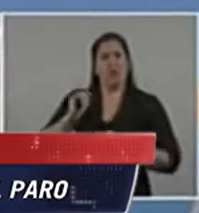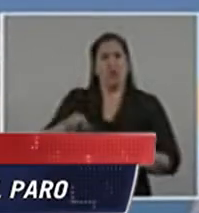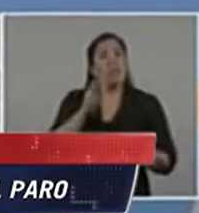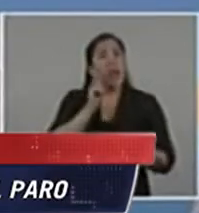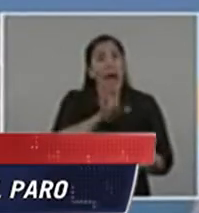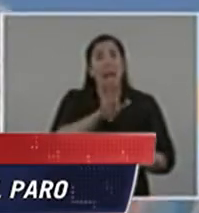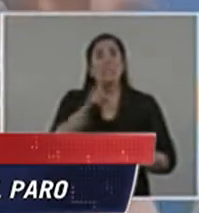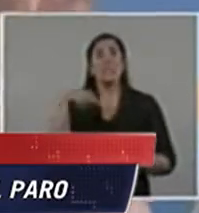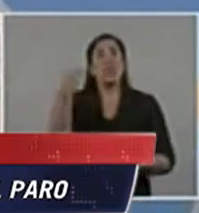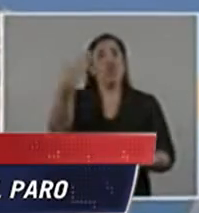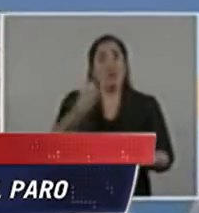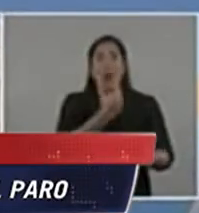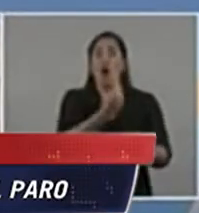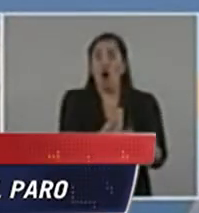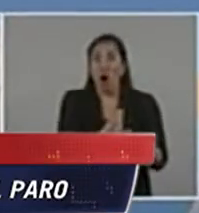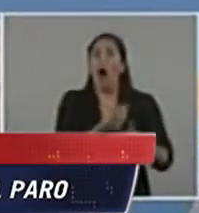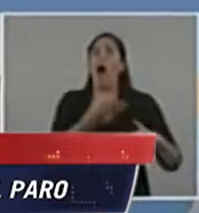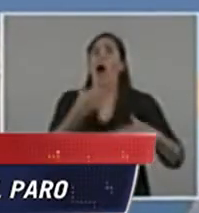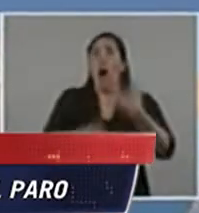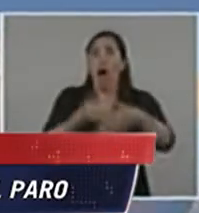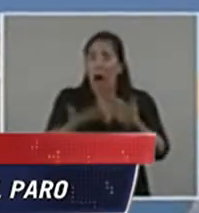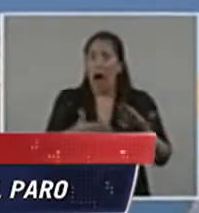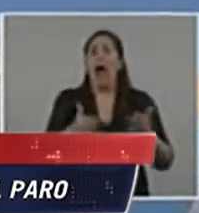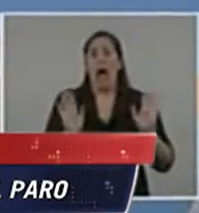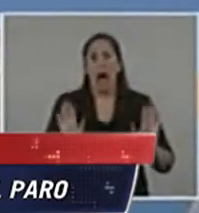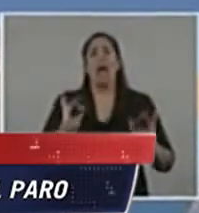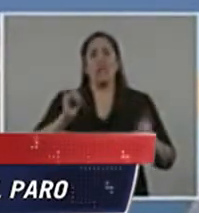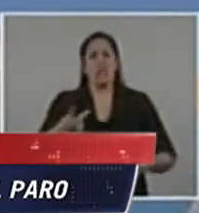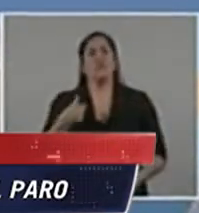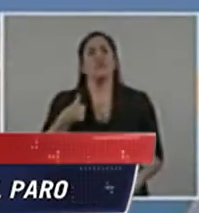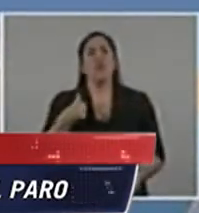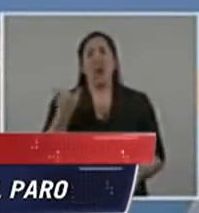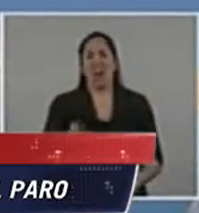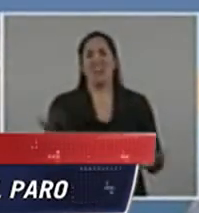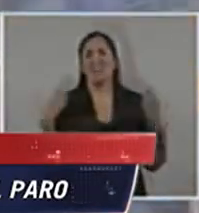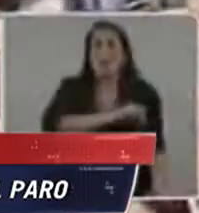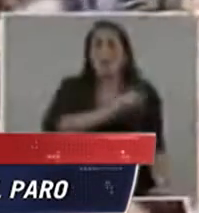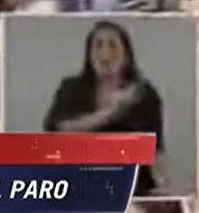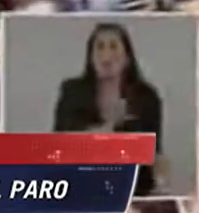cosas que una más, y esta en especial, me siento con espaldas para bancarla.